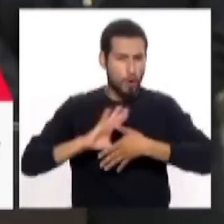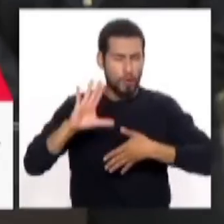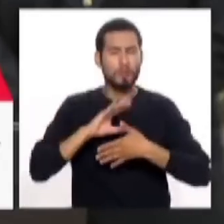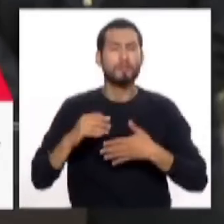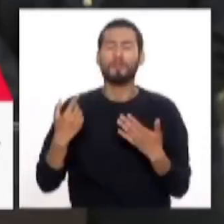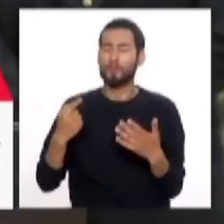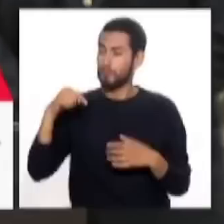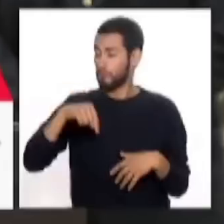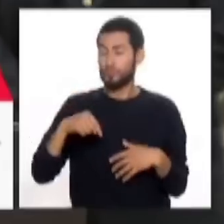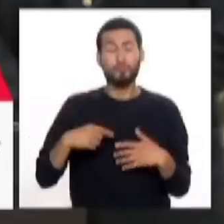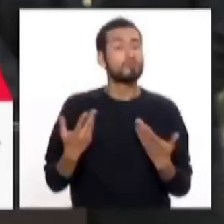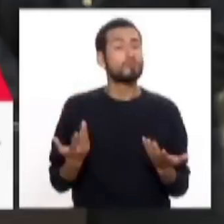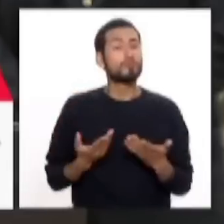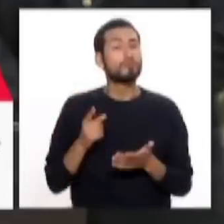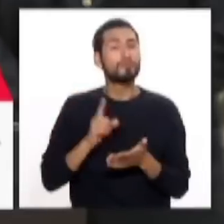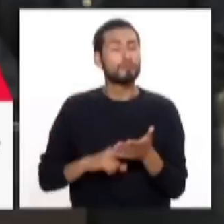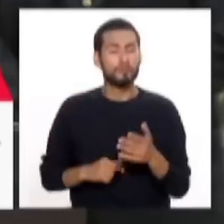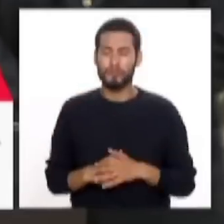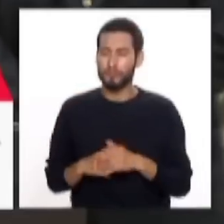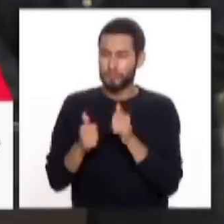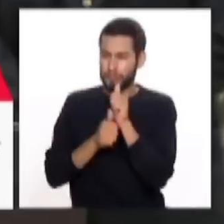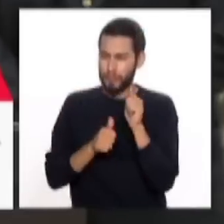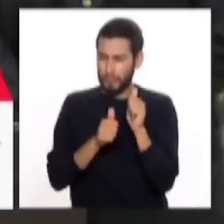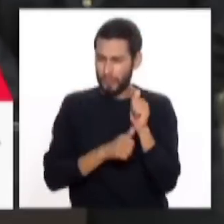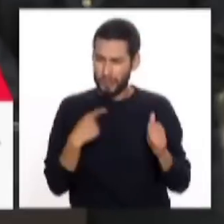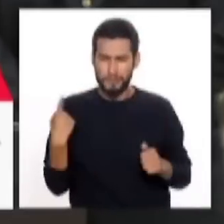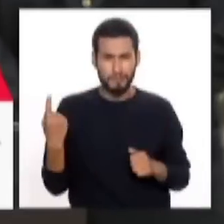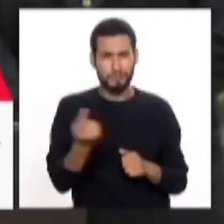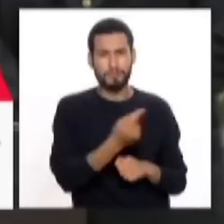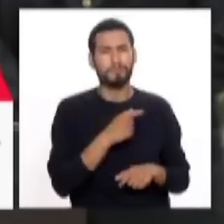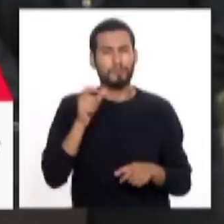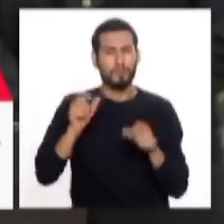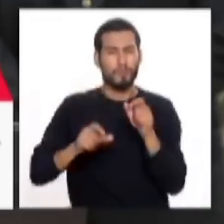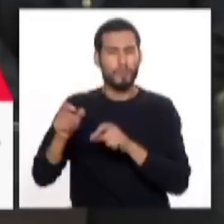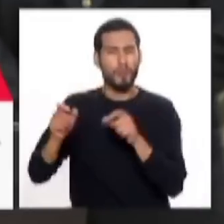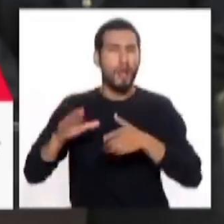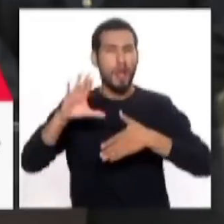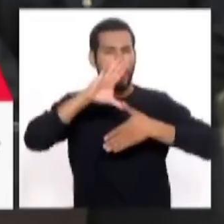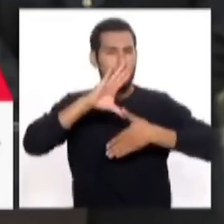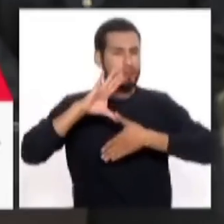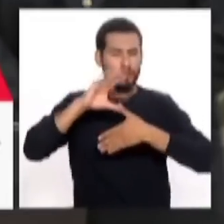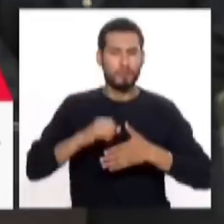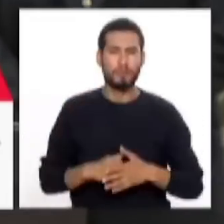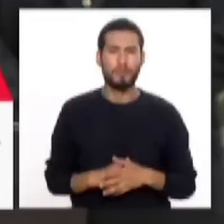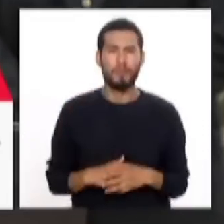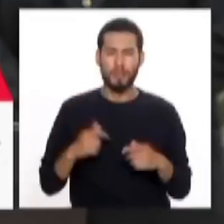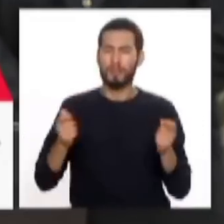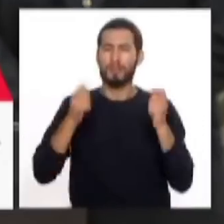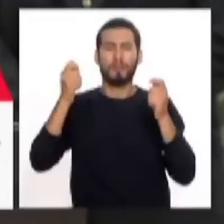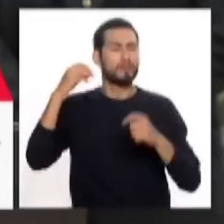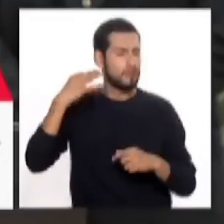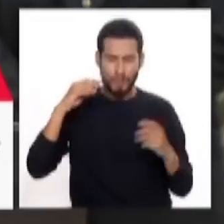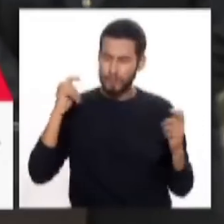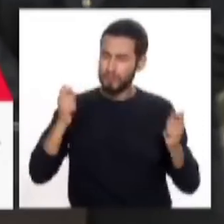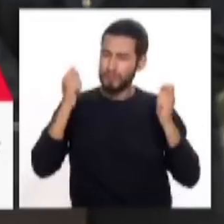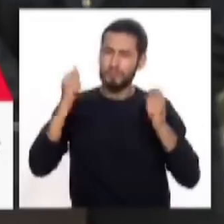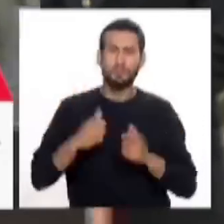en nuestro caso, por nuestros hermanos pueblos americanos. Arriba, siempre arriba. Muchas